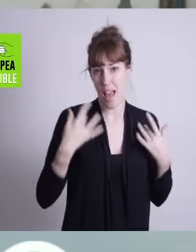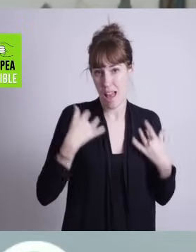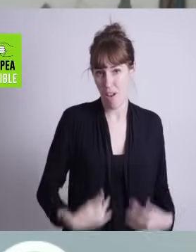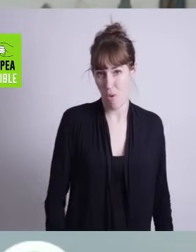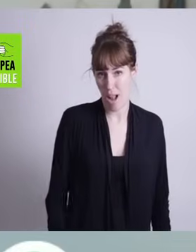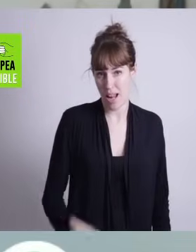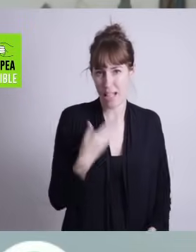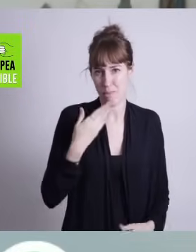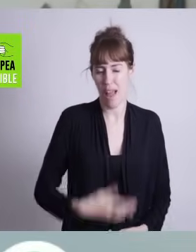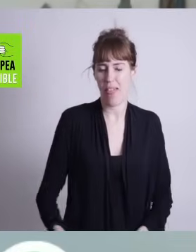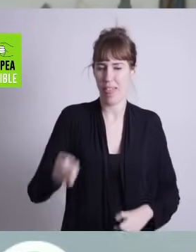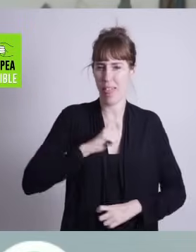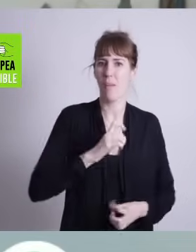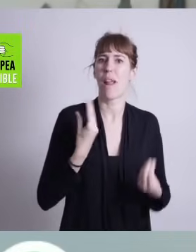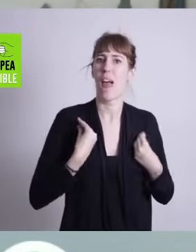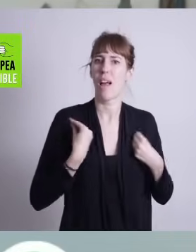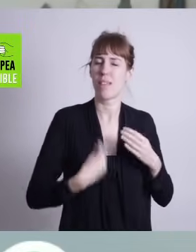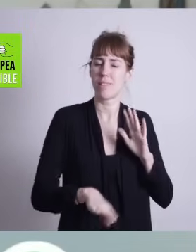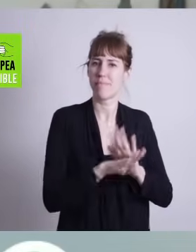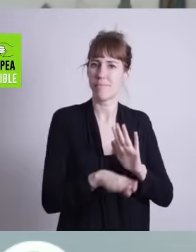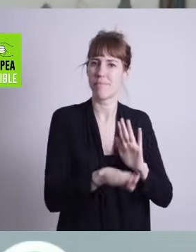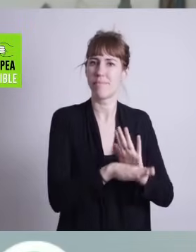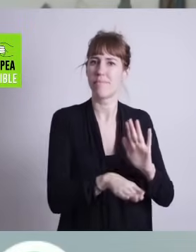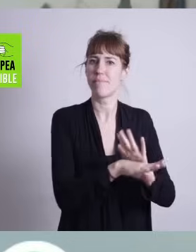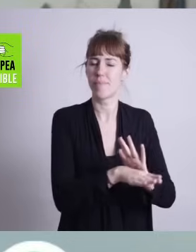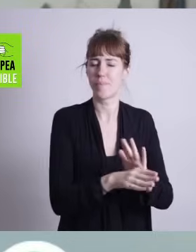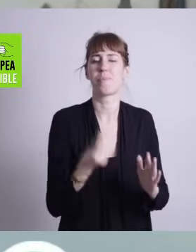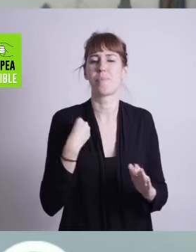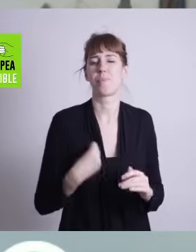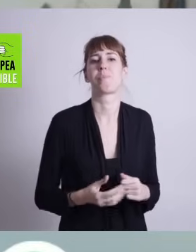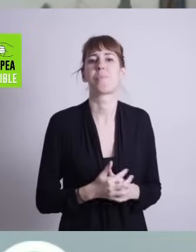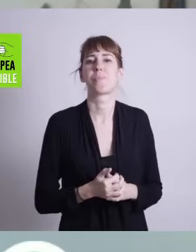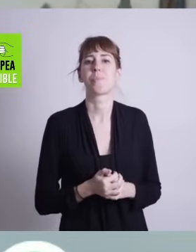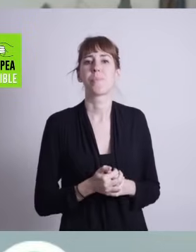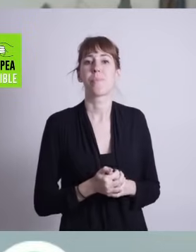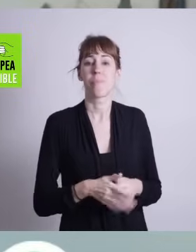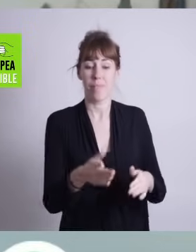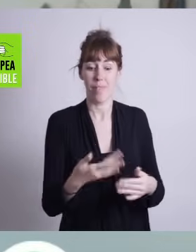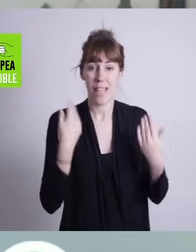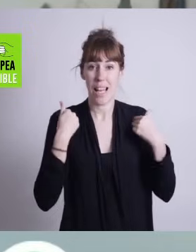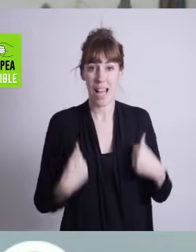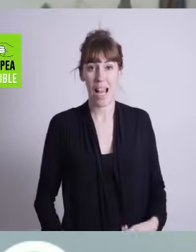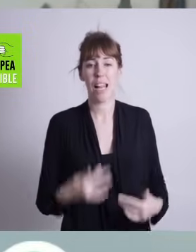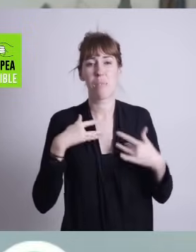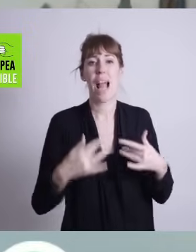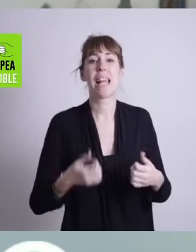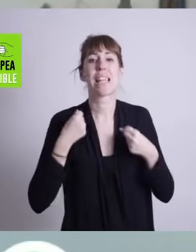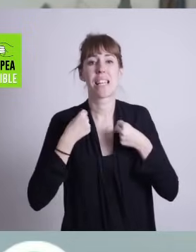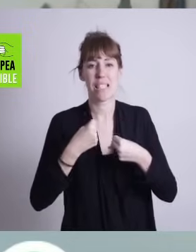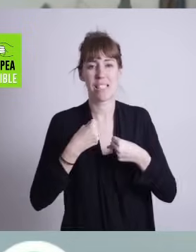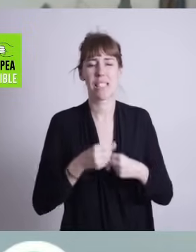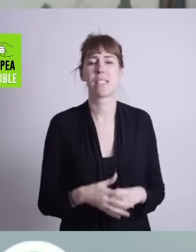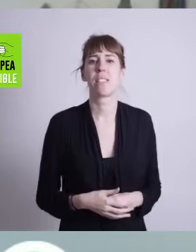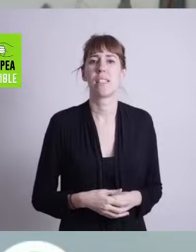la acción, la actividad de nuestra anatomía física. Esa anatomía energética va ligada al